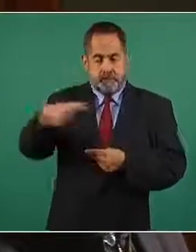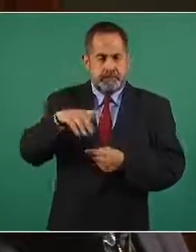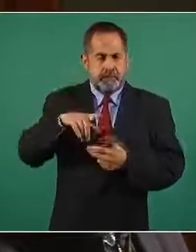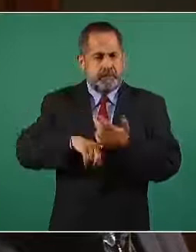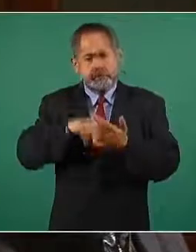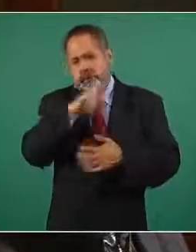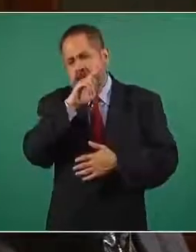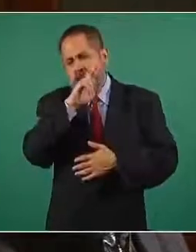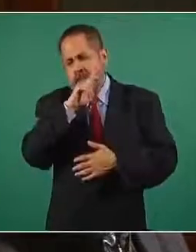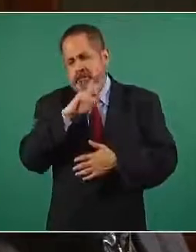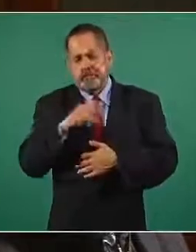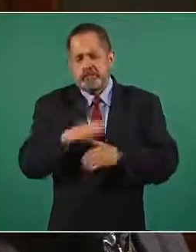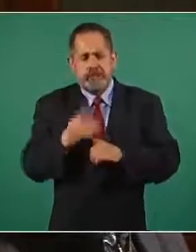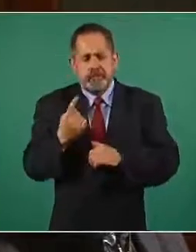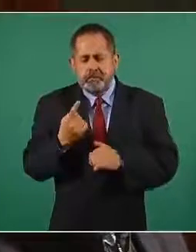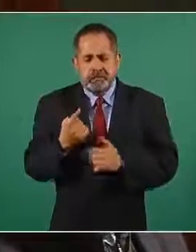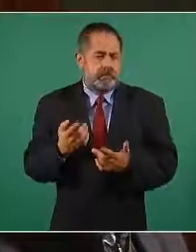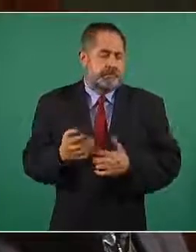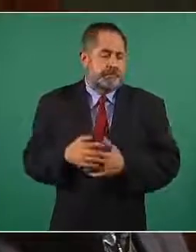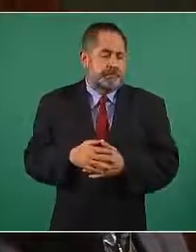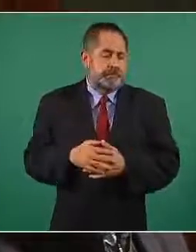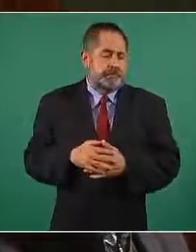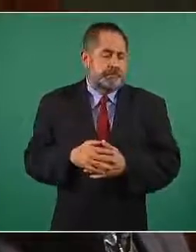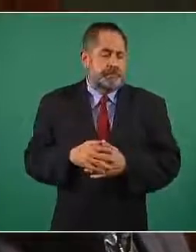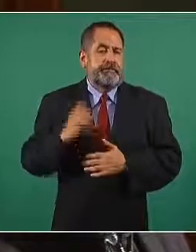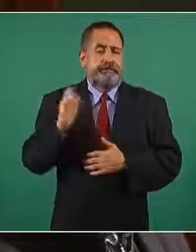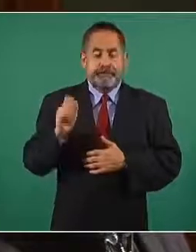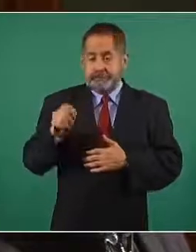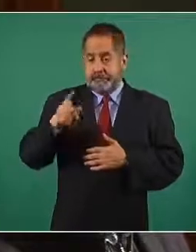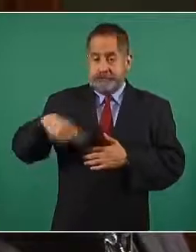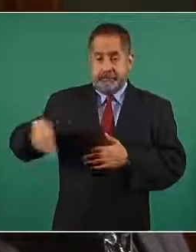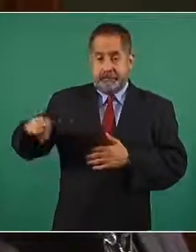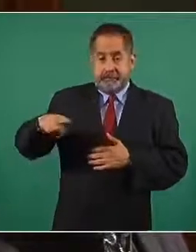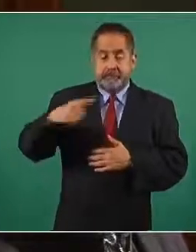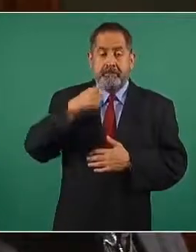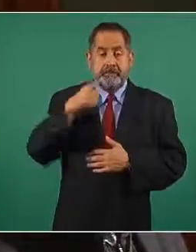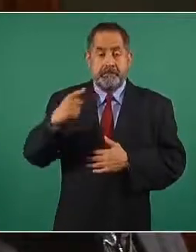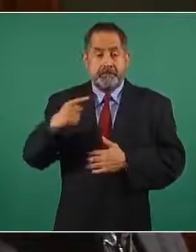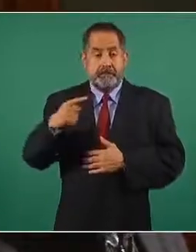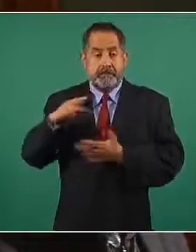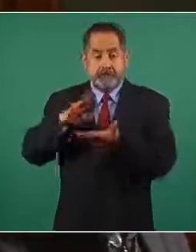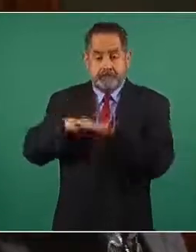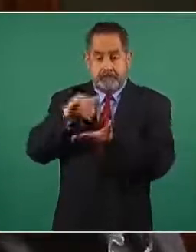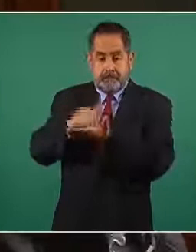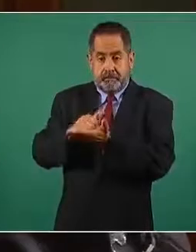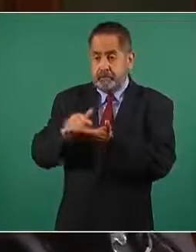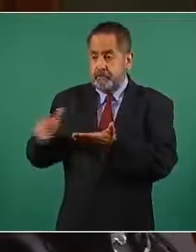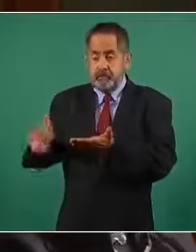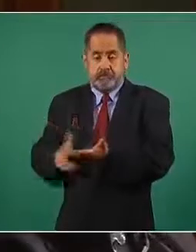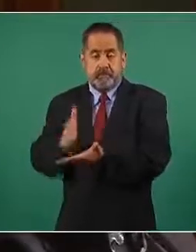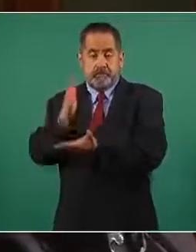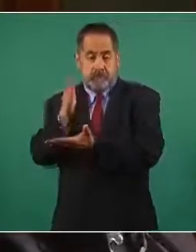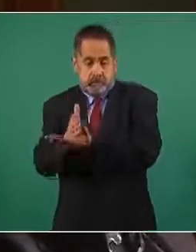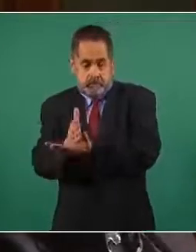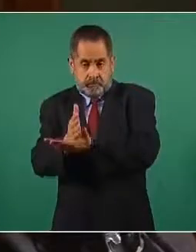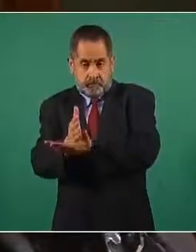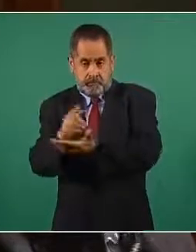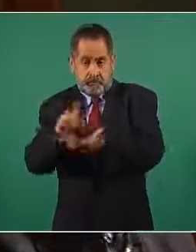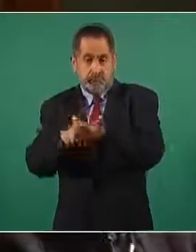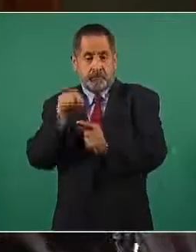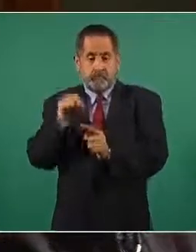preocupados porque se refirió que una parada del Tren Maya iba a ser la refinería de Dos Bocas.